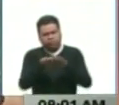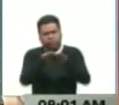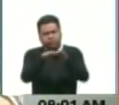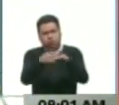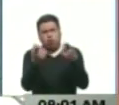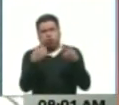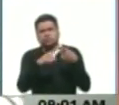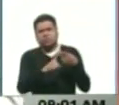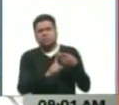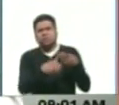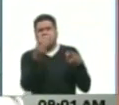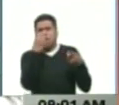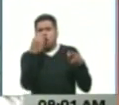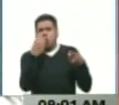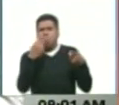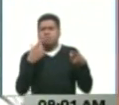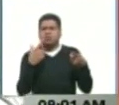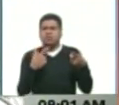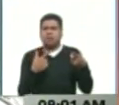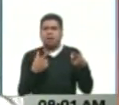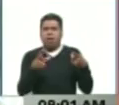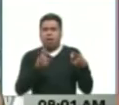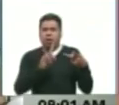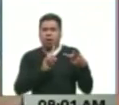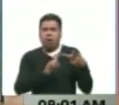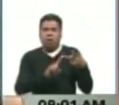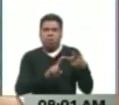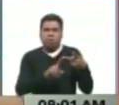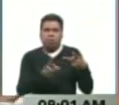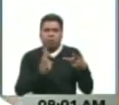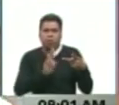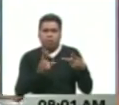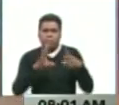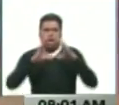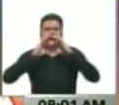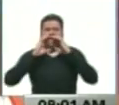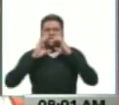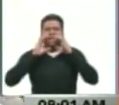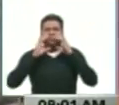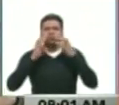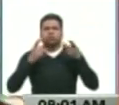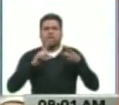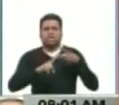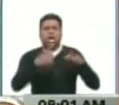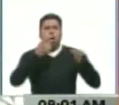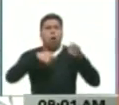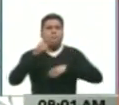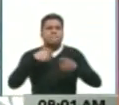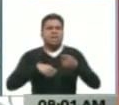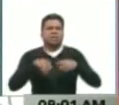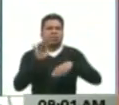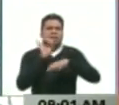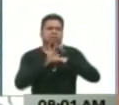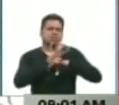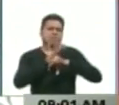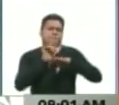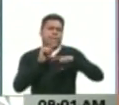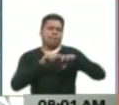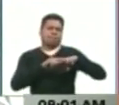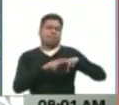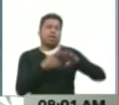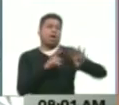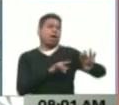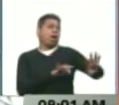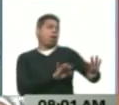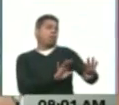la comida rápida o que causa la venta de oro, la venta de diamantes, la venta de productos que son fundamentalmente innecesarios